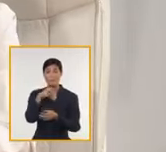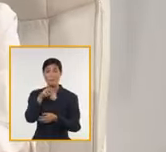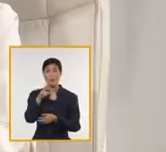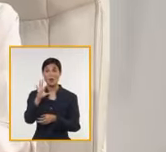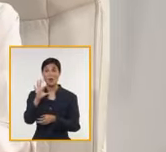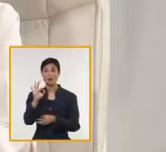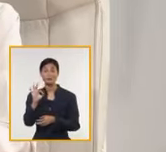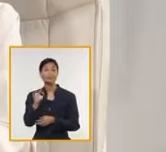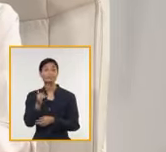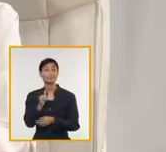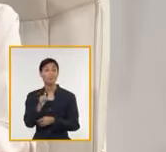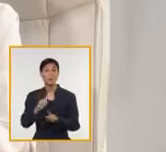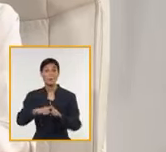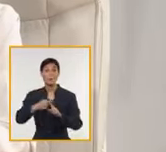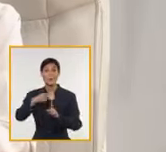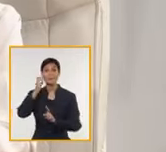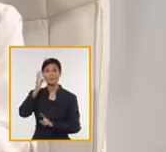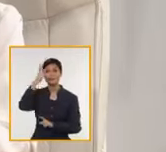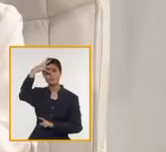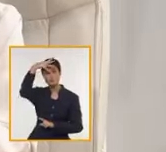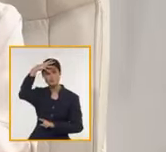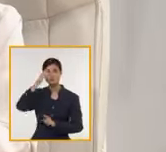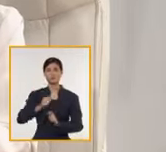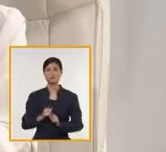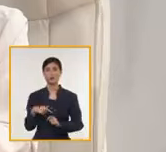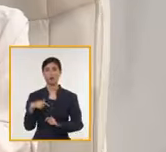Trump. Donald Trump no va a permitir